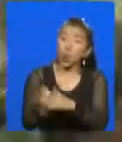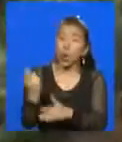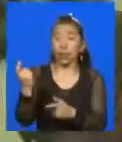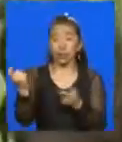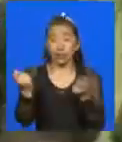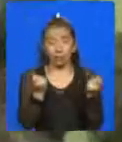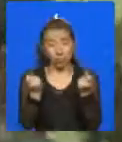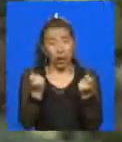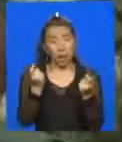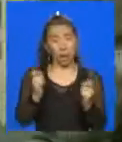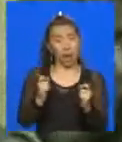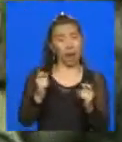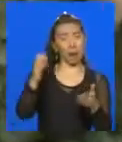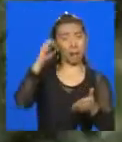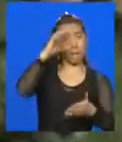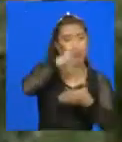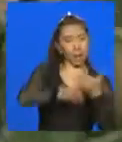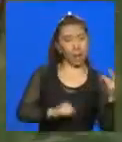scarone el conflicto armado en las regiones